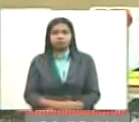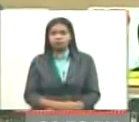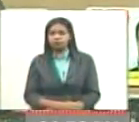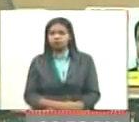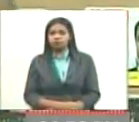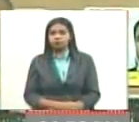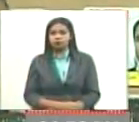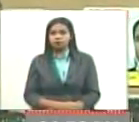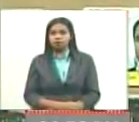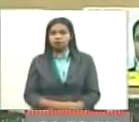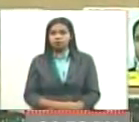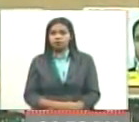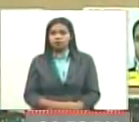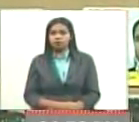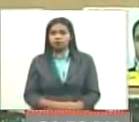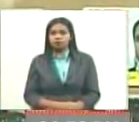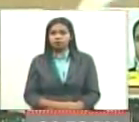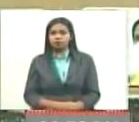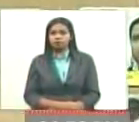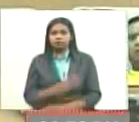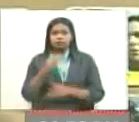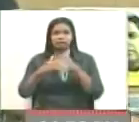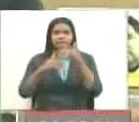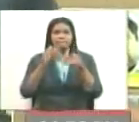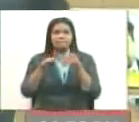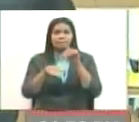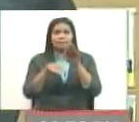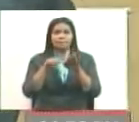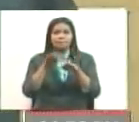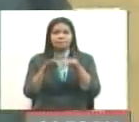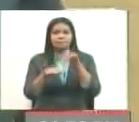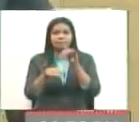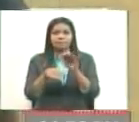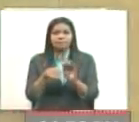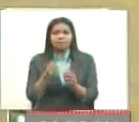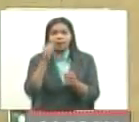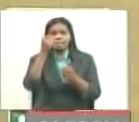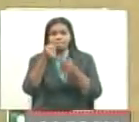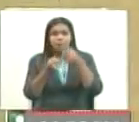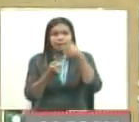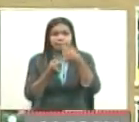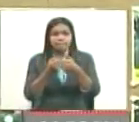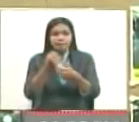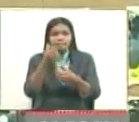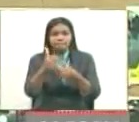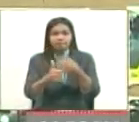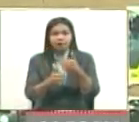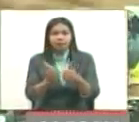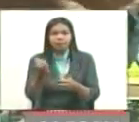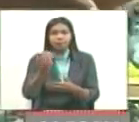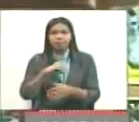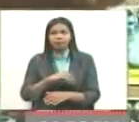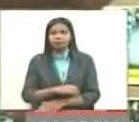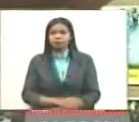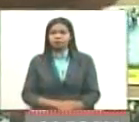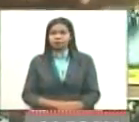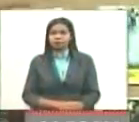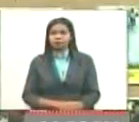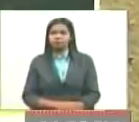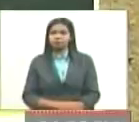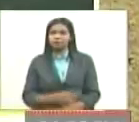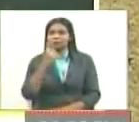Va bien, él va bien. Cada vez, un pasito, otro pasito. Miran esta cara, miren esta